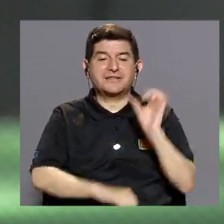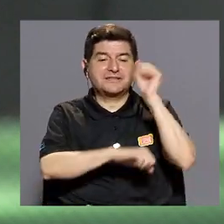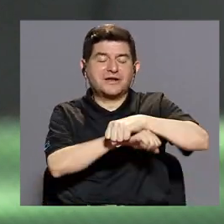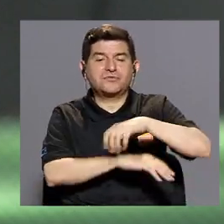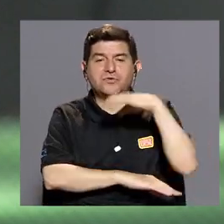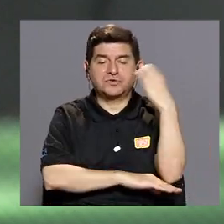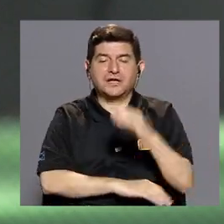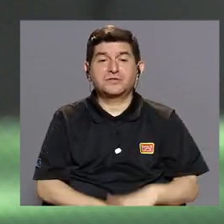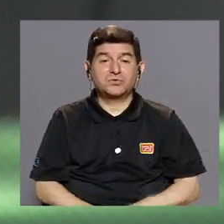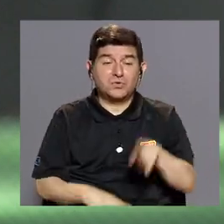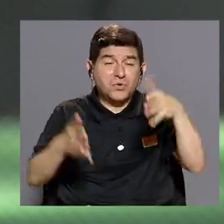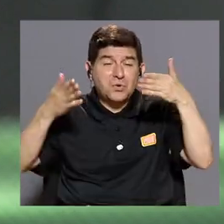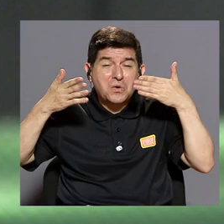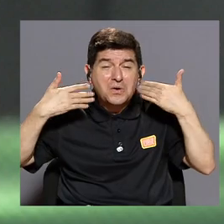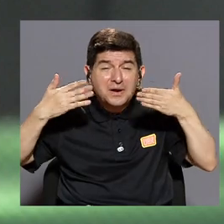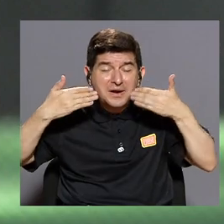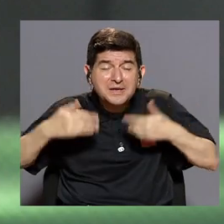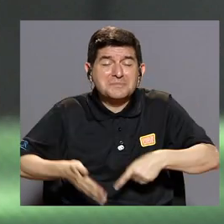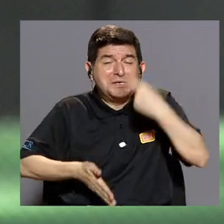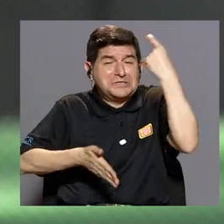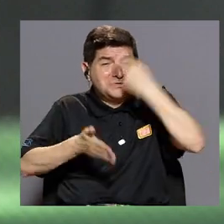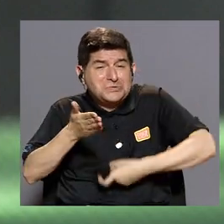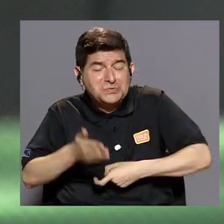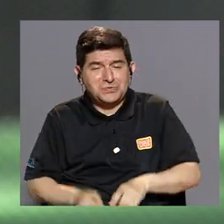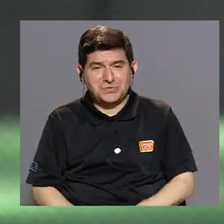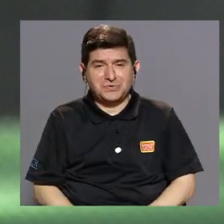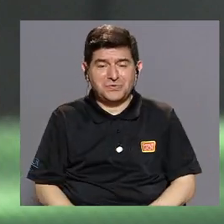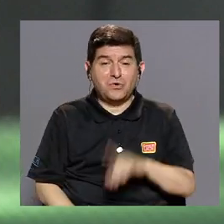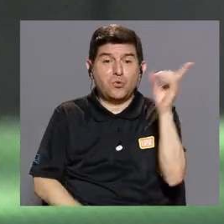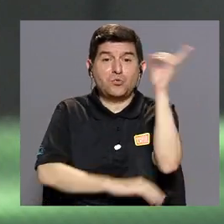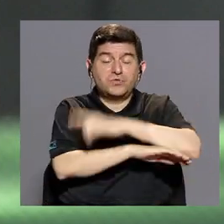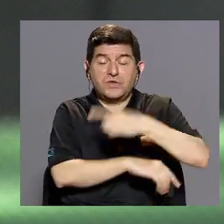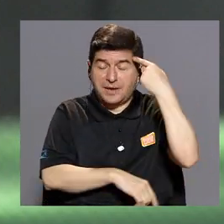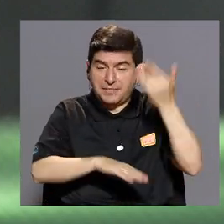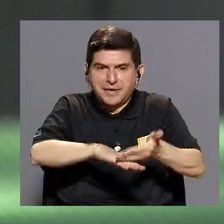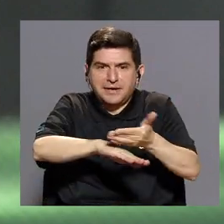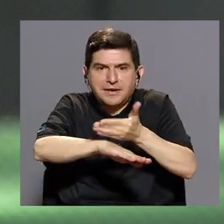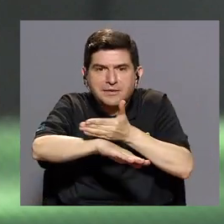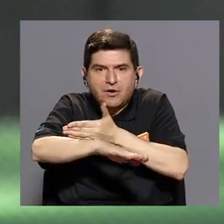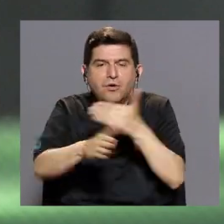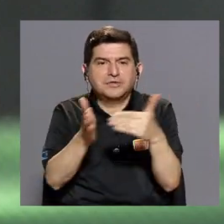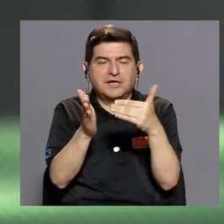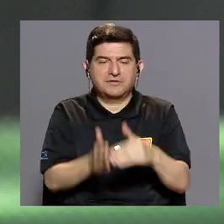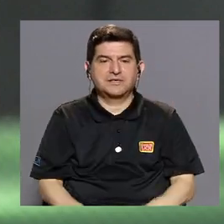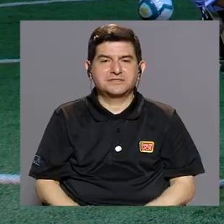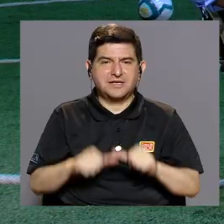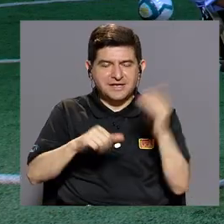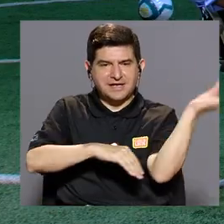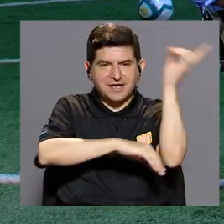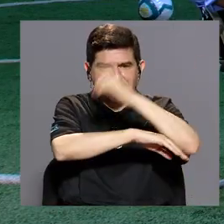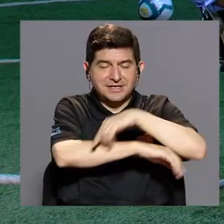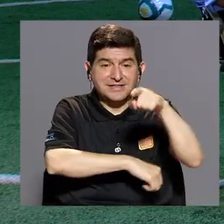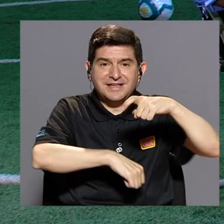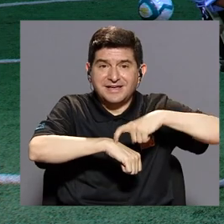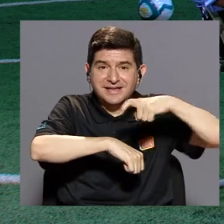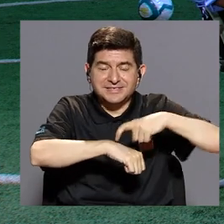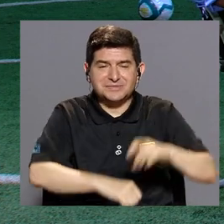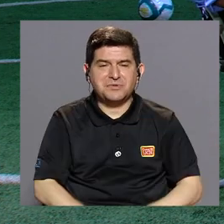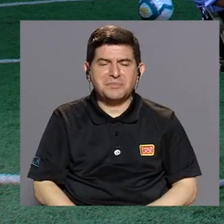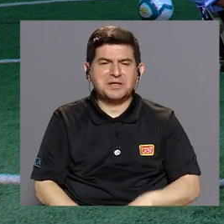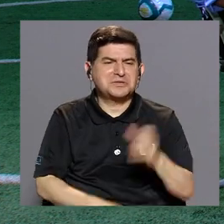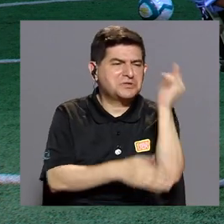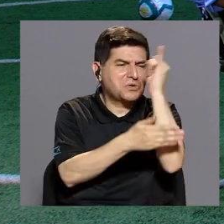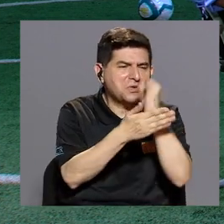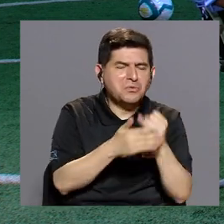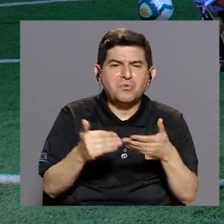un clima durísimo. Entonces, ahí es donde realmente la gente da, ¿verdad? Y yo te lo decía el otro día, en ese momento salieron